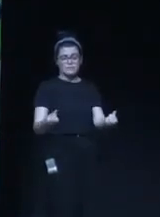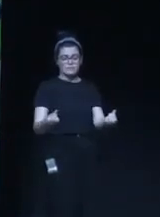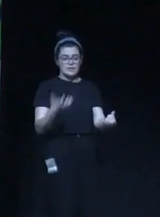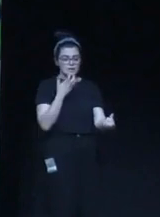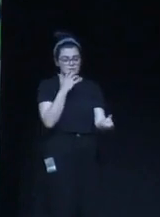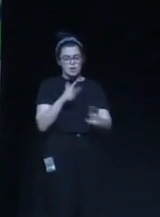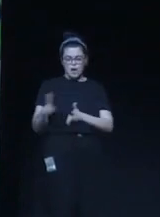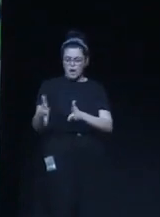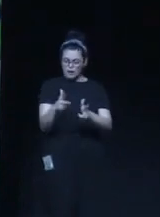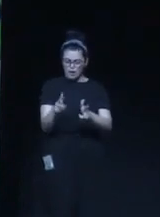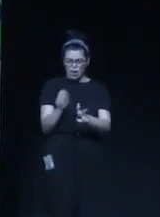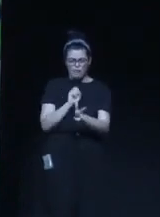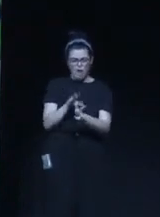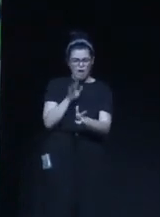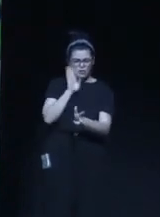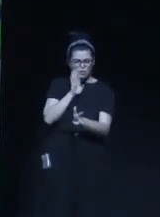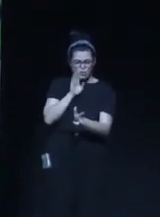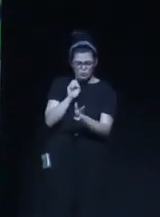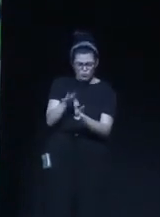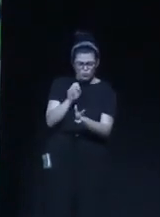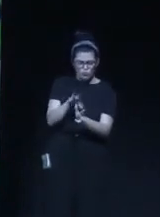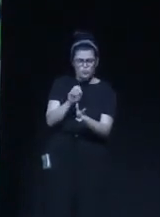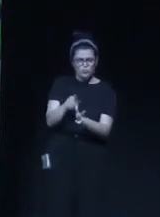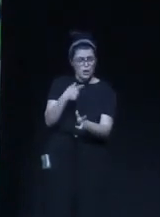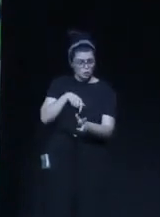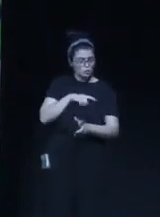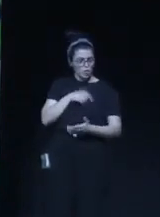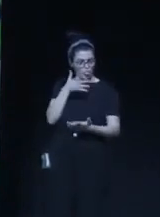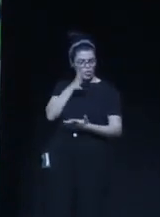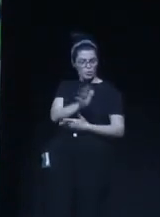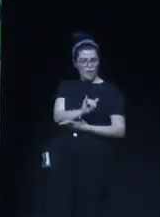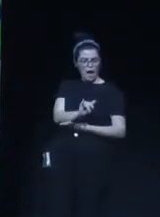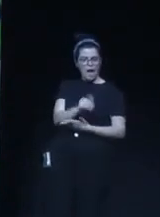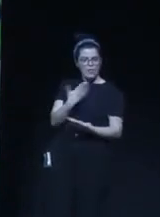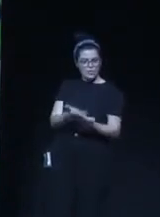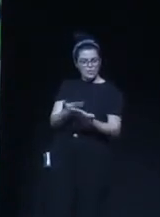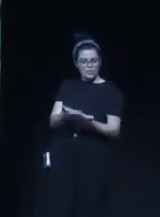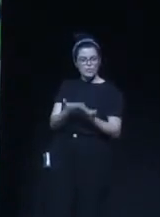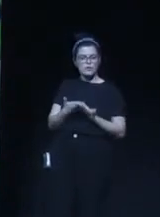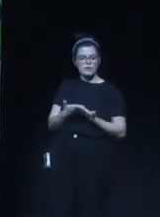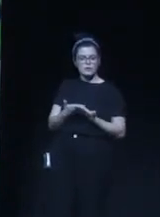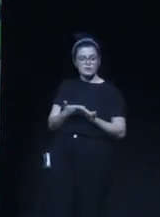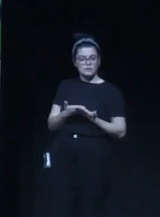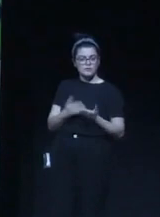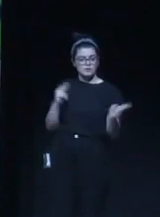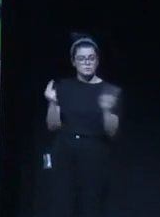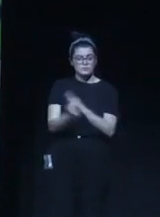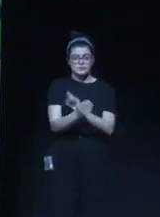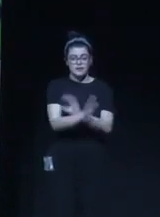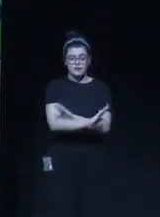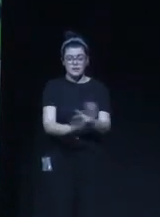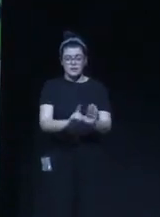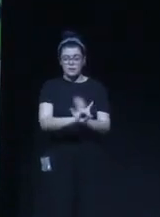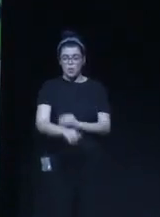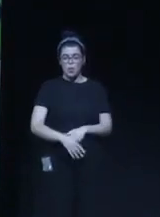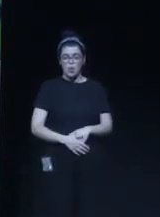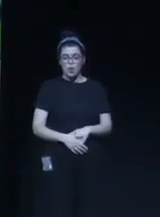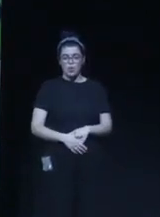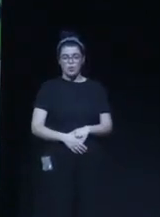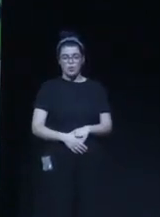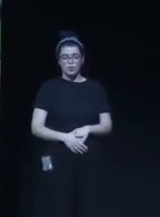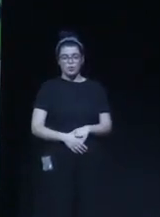al río, que nosotras hemos llevado denuncias de los vertidos, tampoco han tenido unas multas en